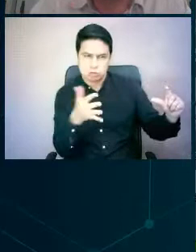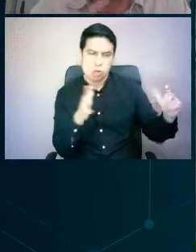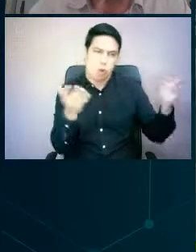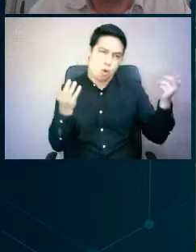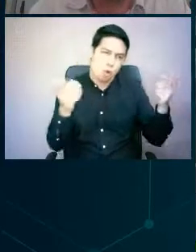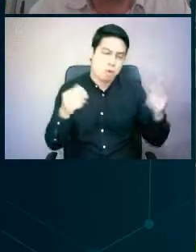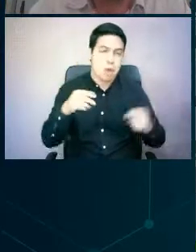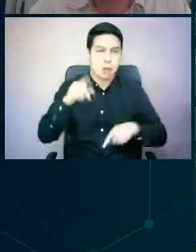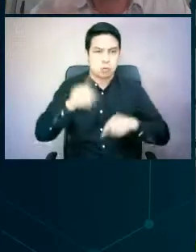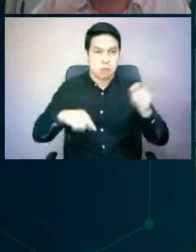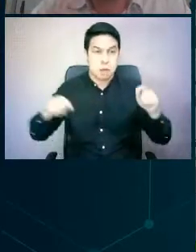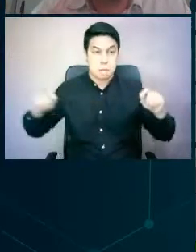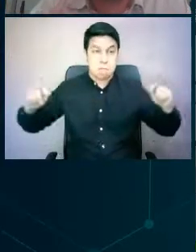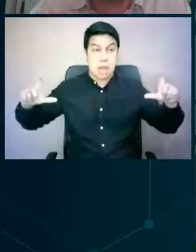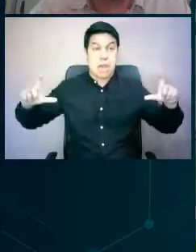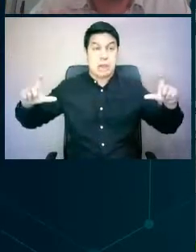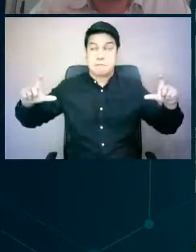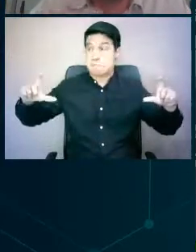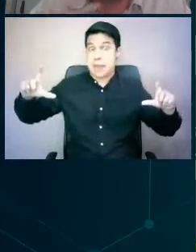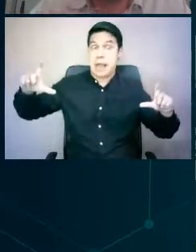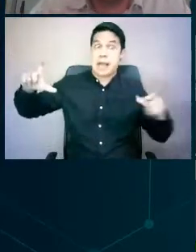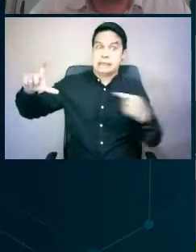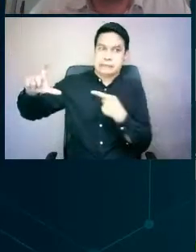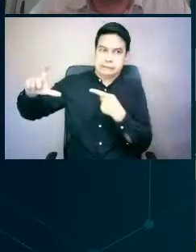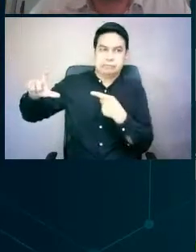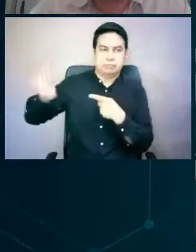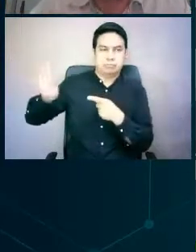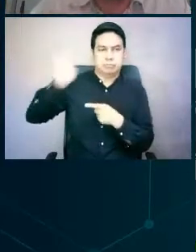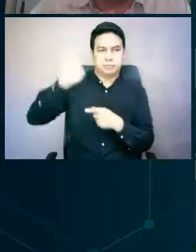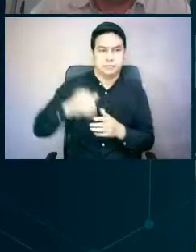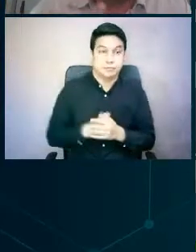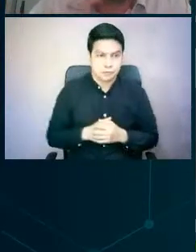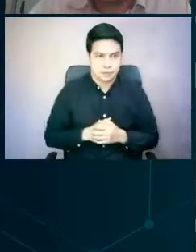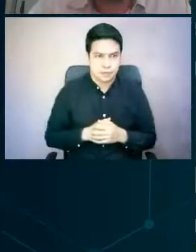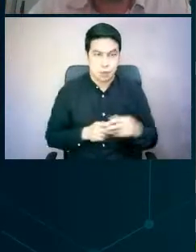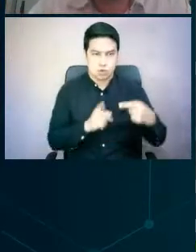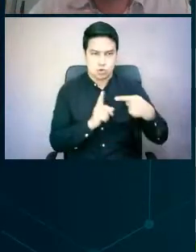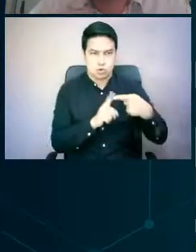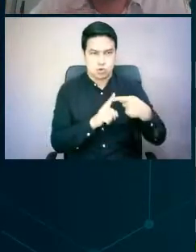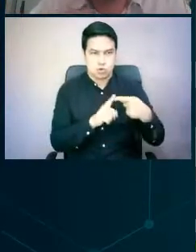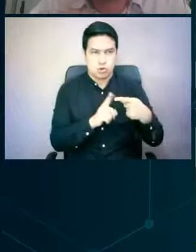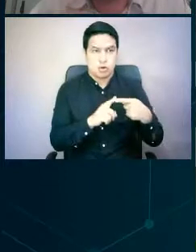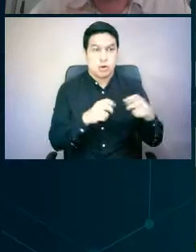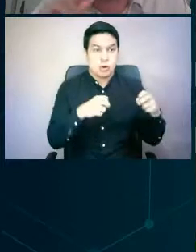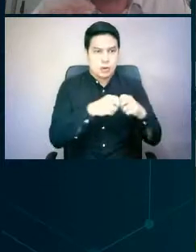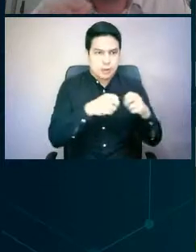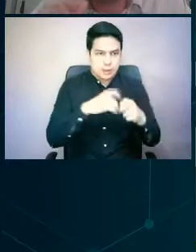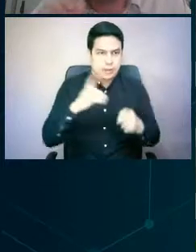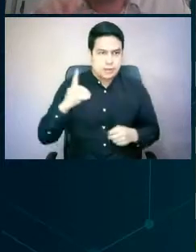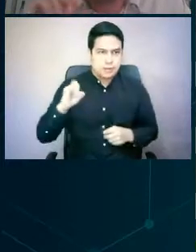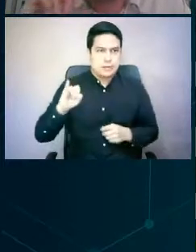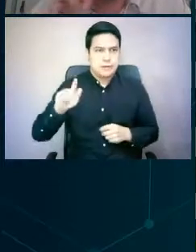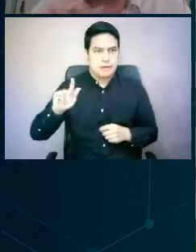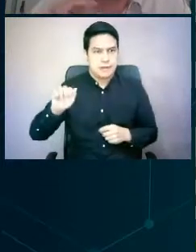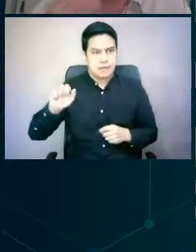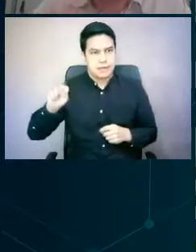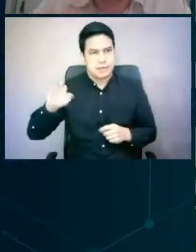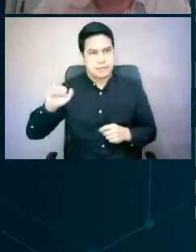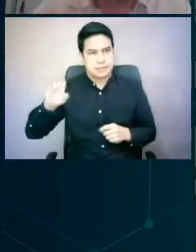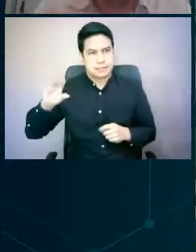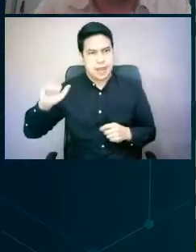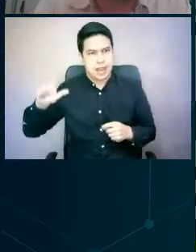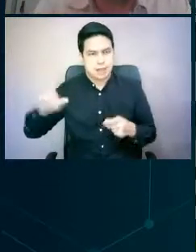variables, corriente diferencial y corriente de restricción. Esas dos variables se llevan a un plano